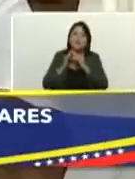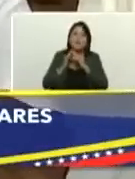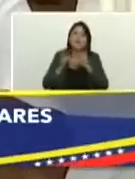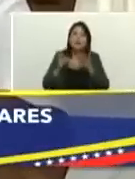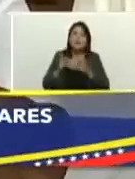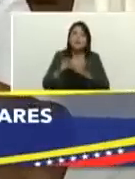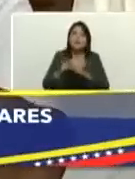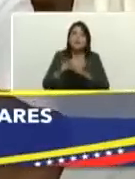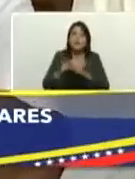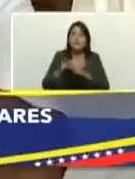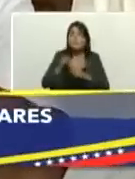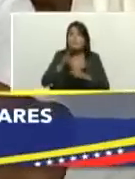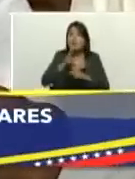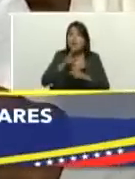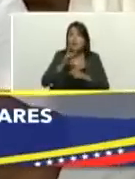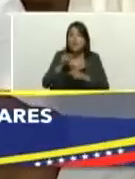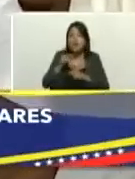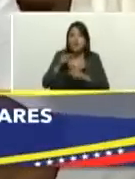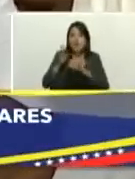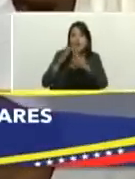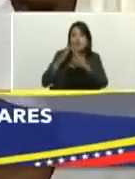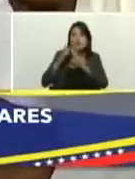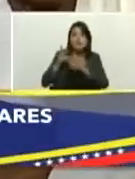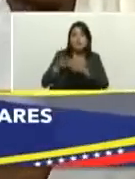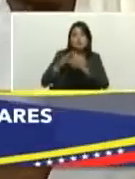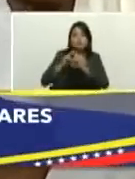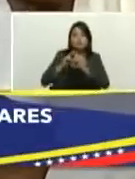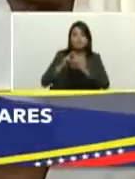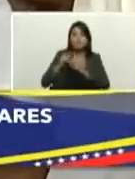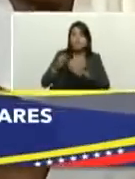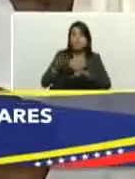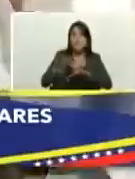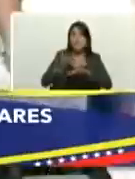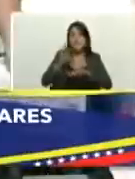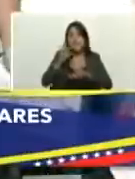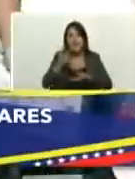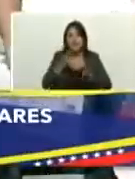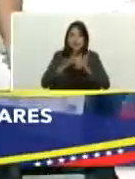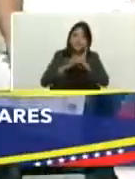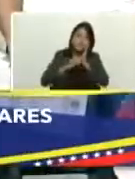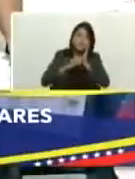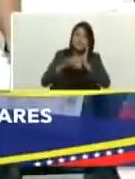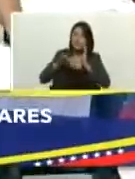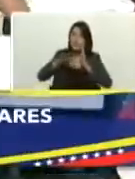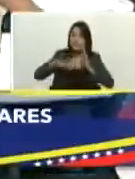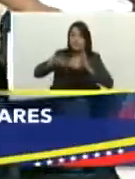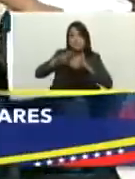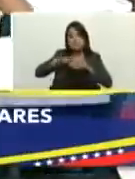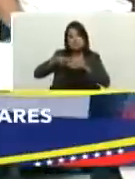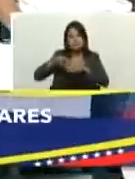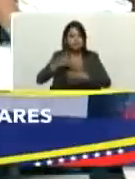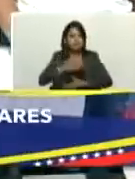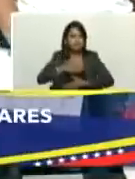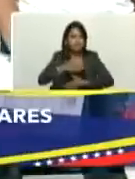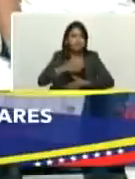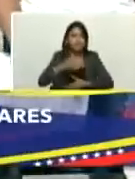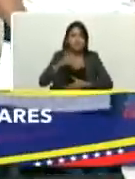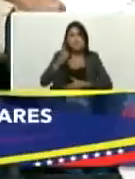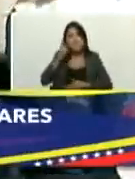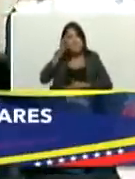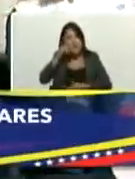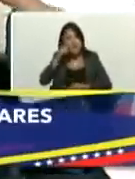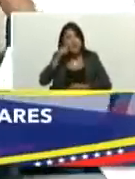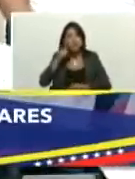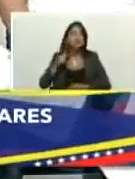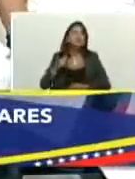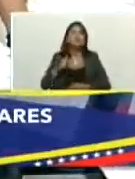el Banabi, donde recibo 3 habitaciones, sala, cocina y un baño. Soy un trabajador,